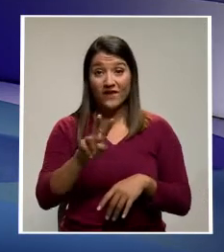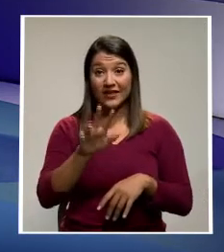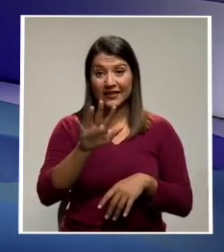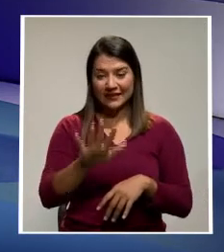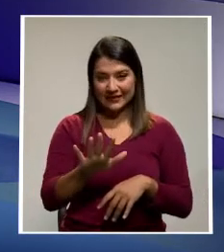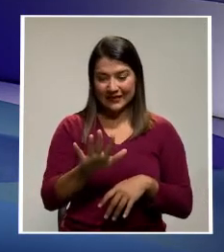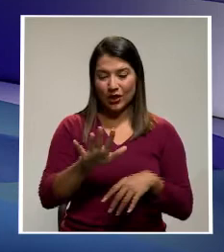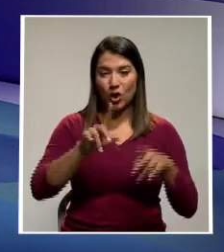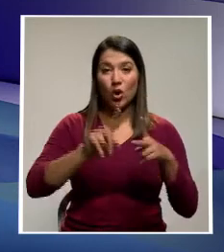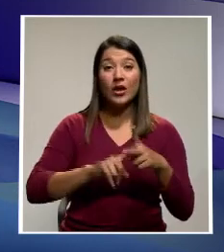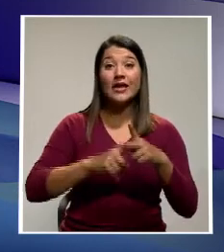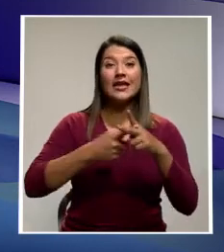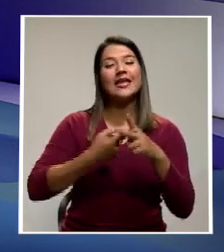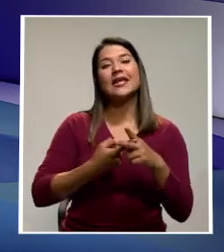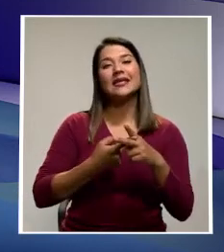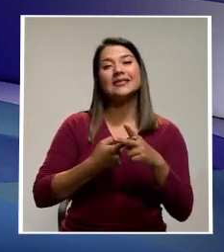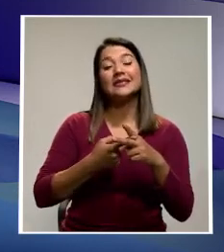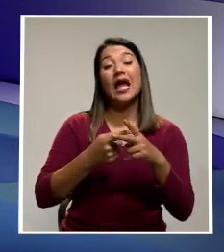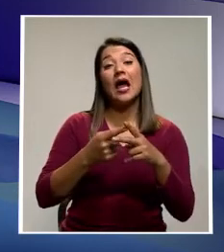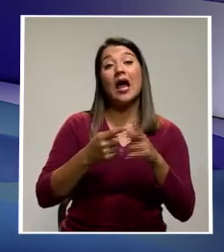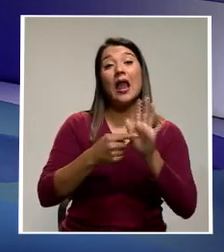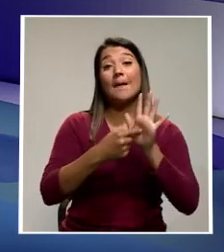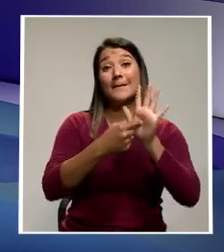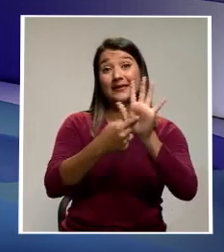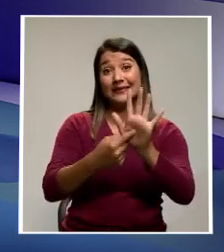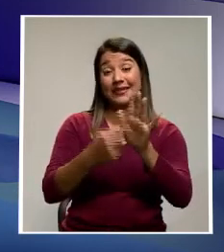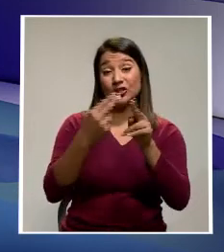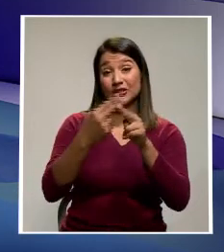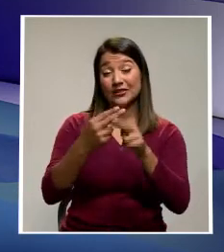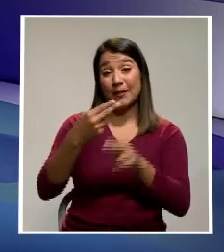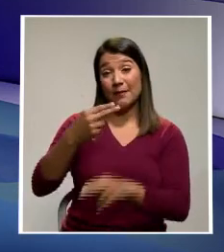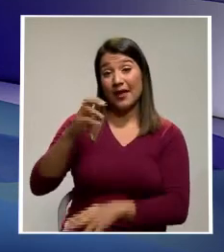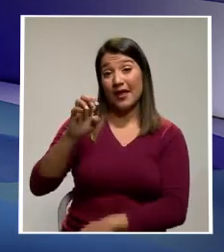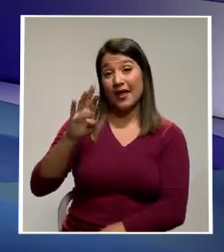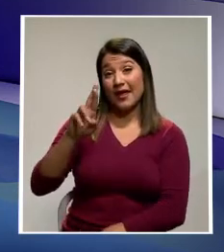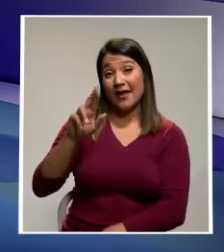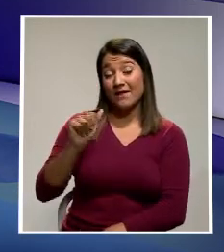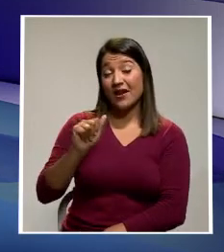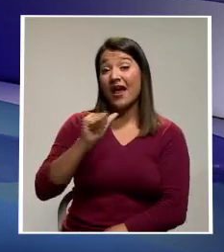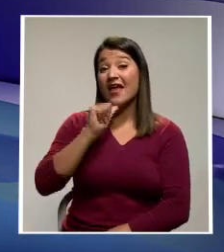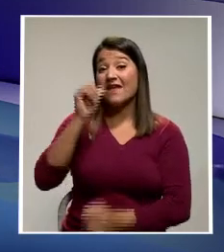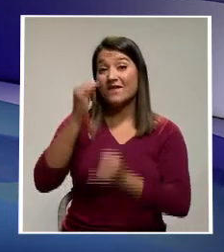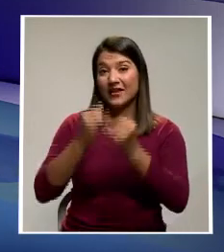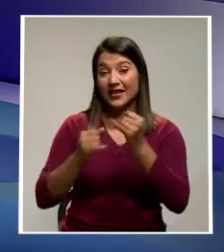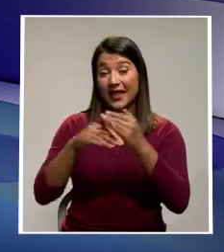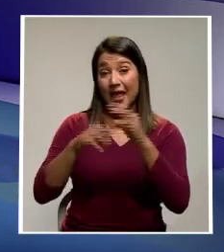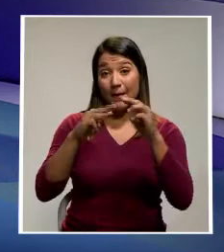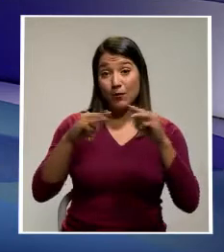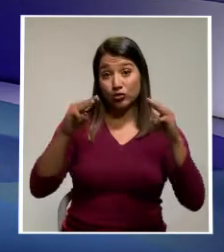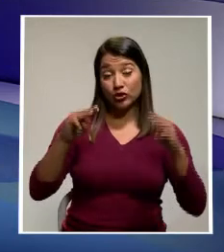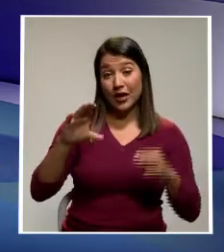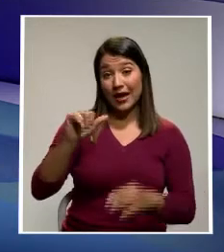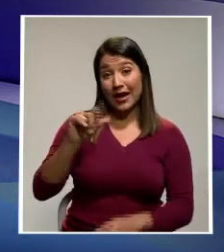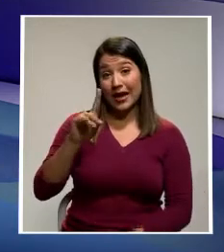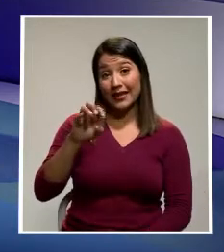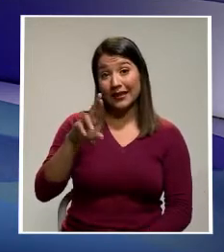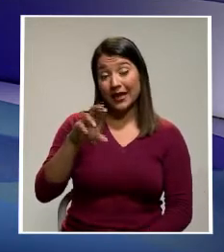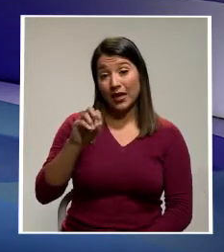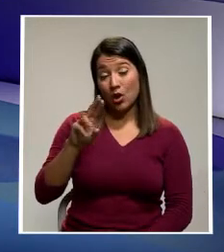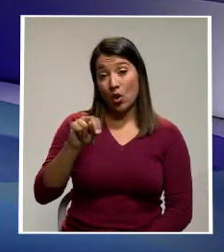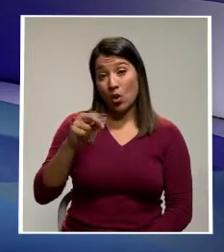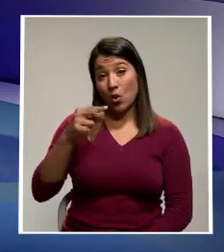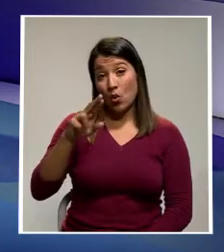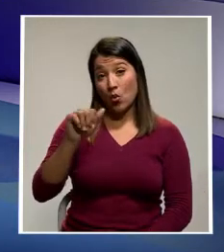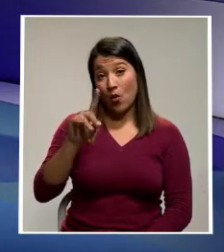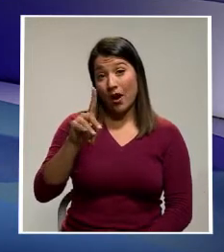se inaugura La Hebra Infinita en el Museo Calderón Guardia. Y hasta el 25 de marzo, bienvenidísimos, van a